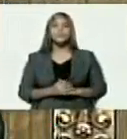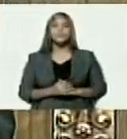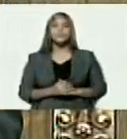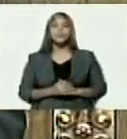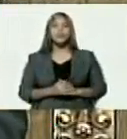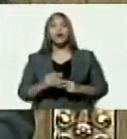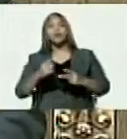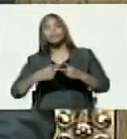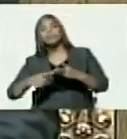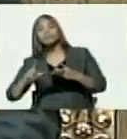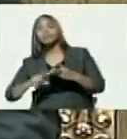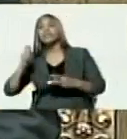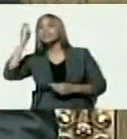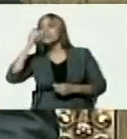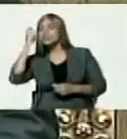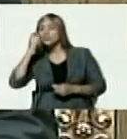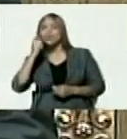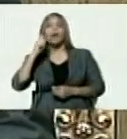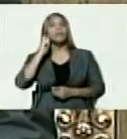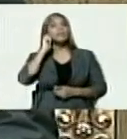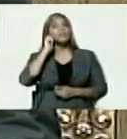queridas diputadas y diputados.